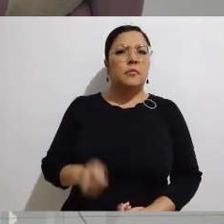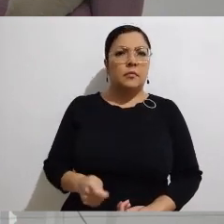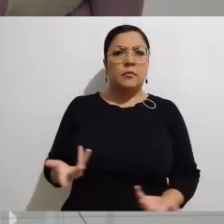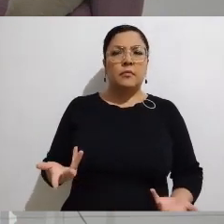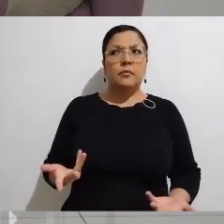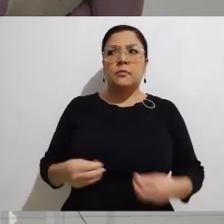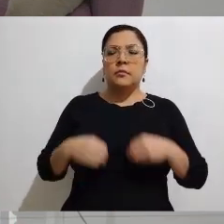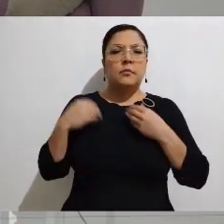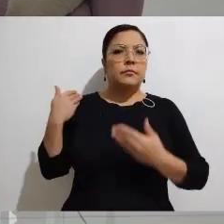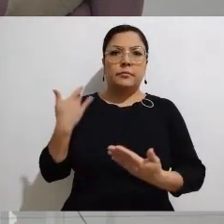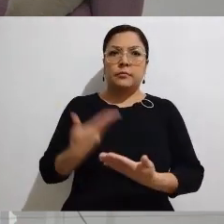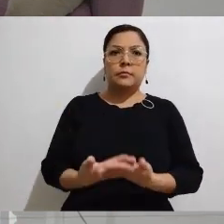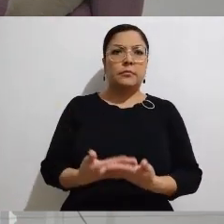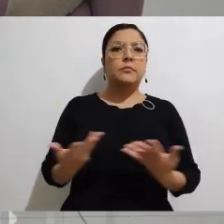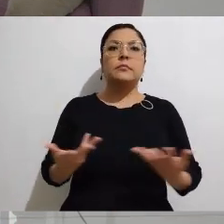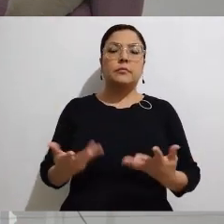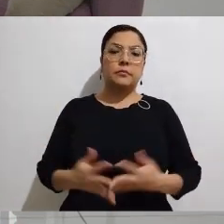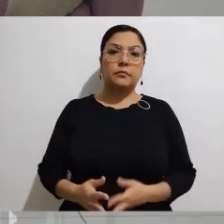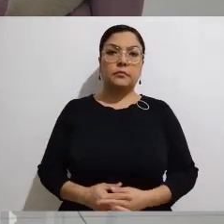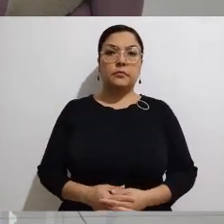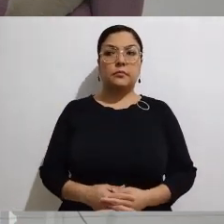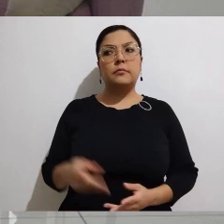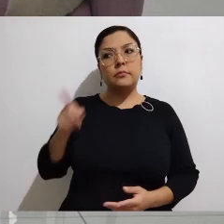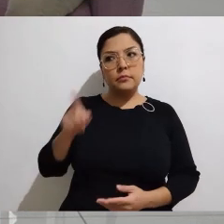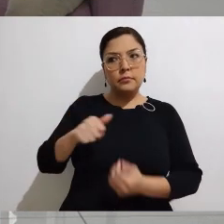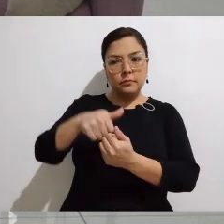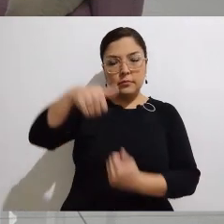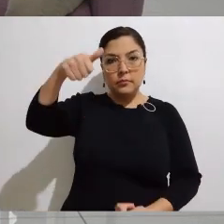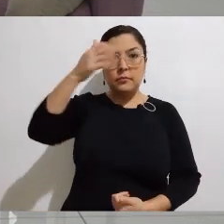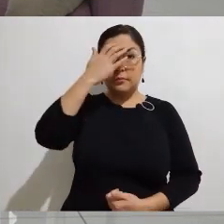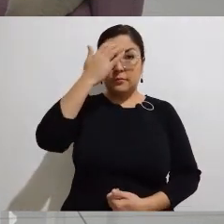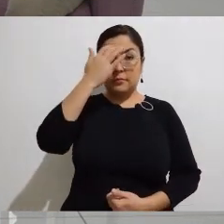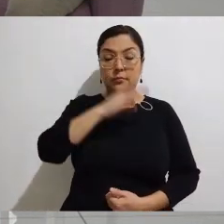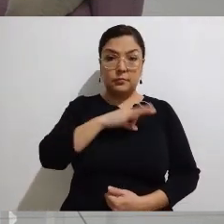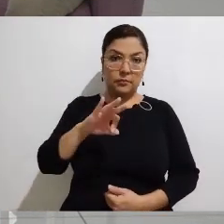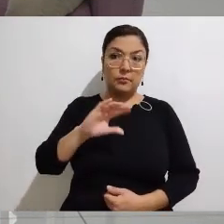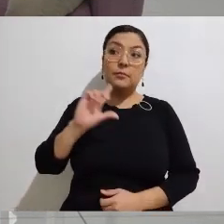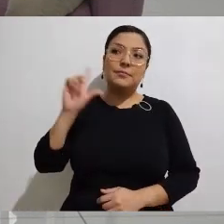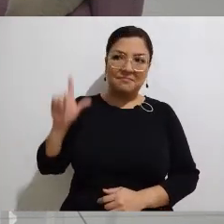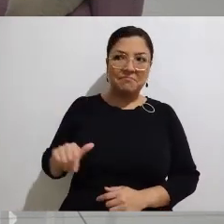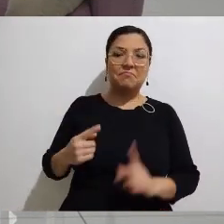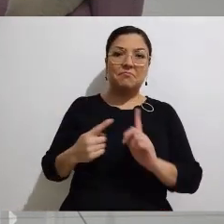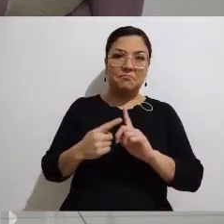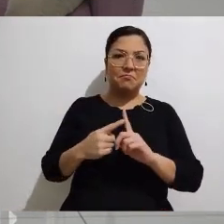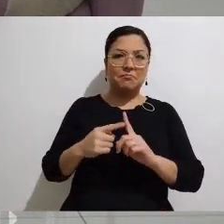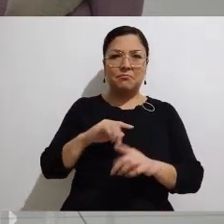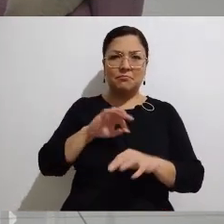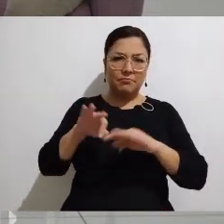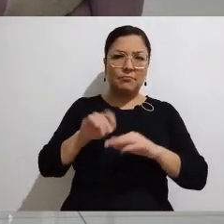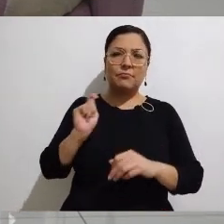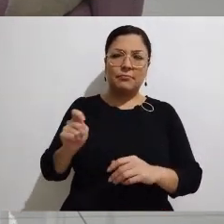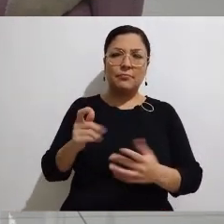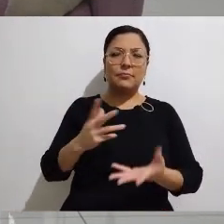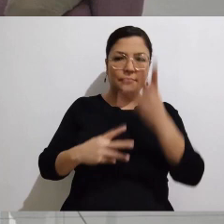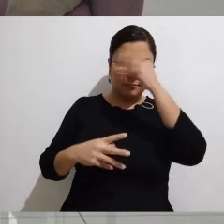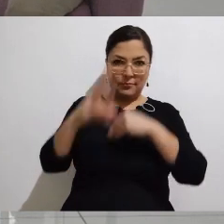trayectoria para poder ir conociendo un poco más de la persona, y ya entraremos ahora sí ya a las funciones y tareas. Con